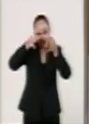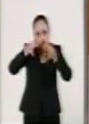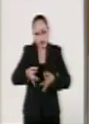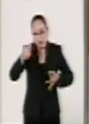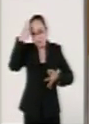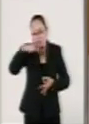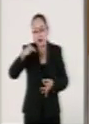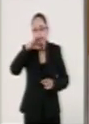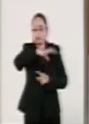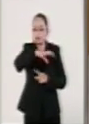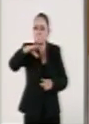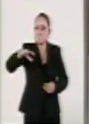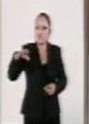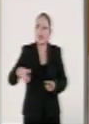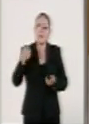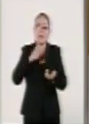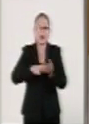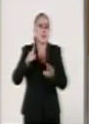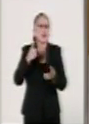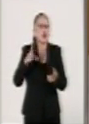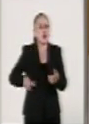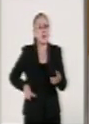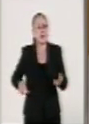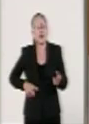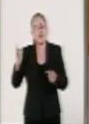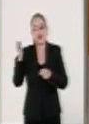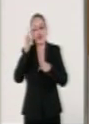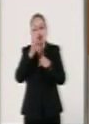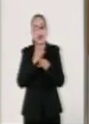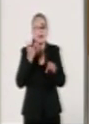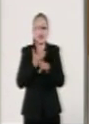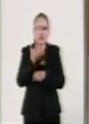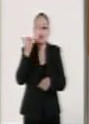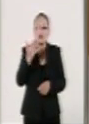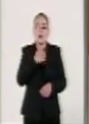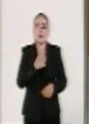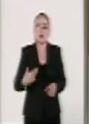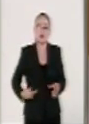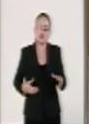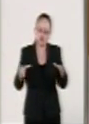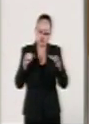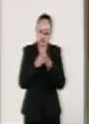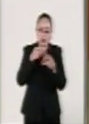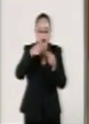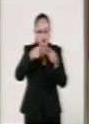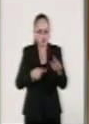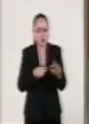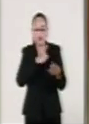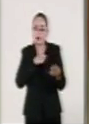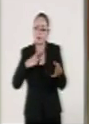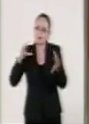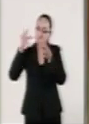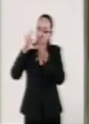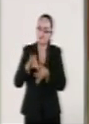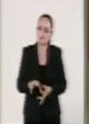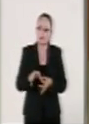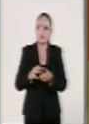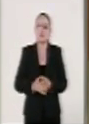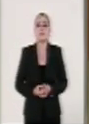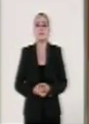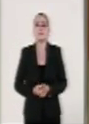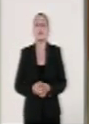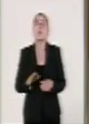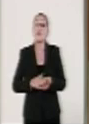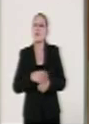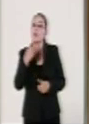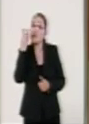competencia por los órdenes de gobierno federal, local y del ámbito municipal, lo cual